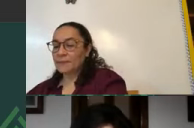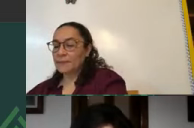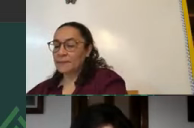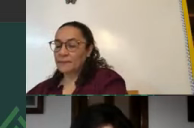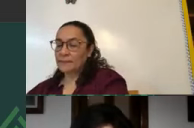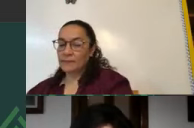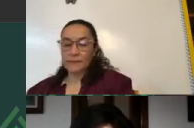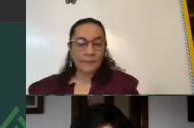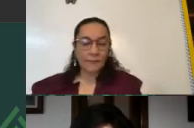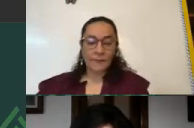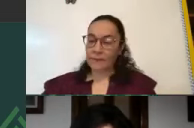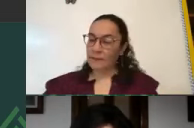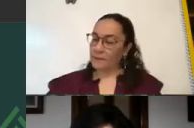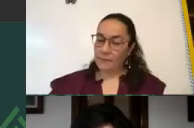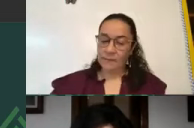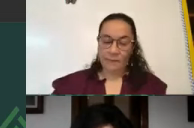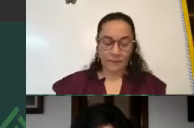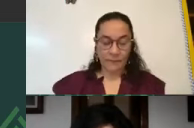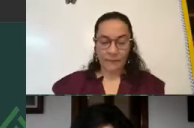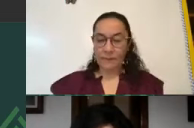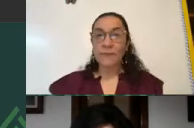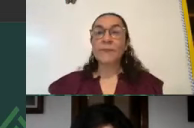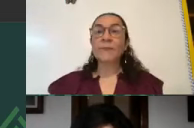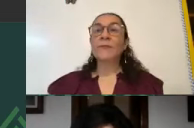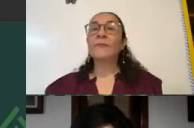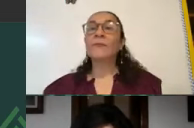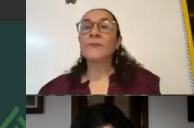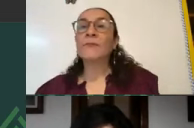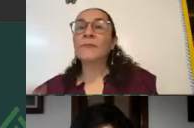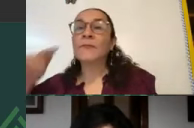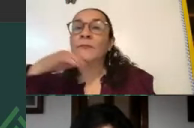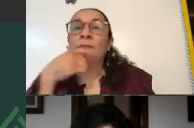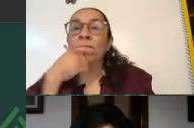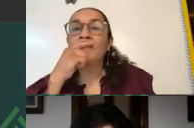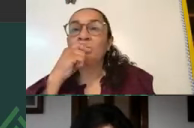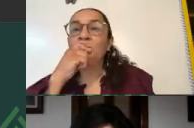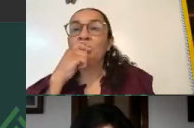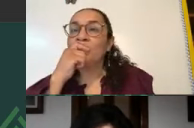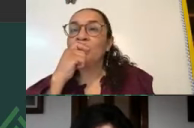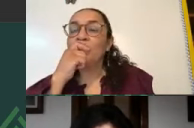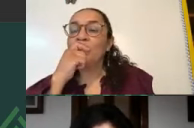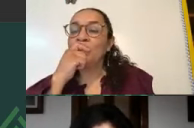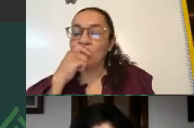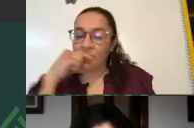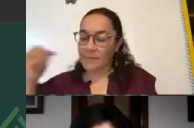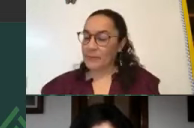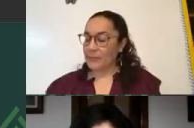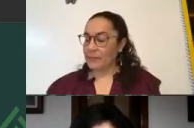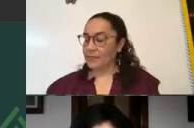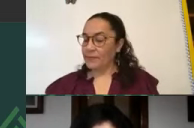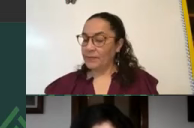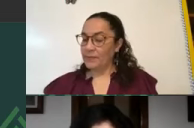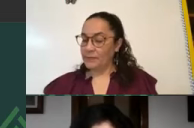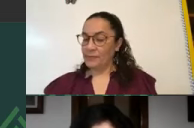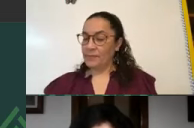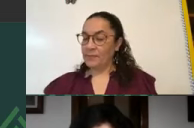sobre tenencia o uso de vehículos para aquellos vehículos con un valor de hasta 250,000 pesos.